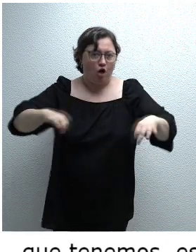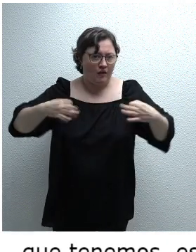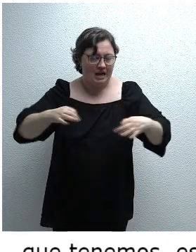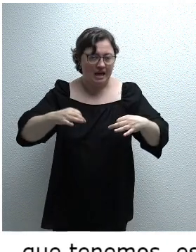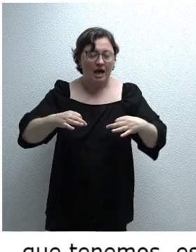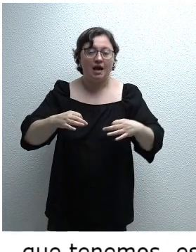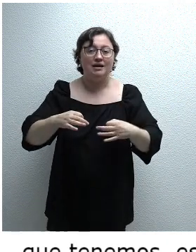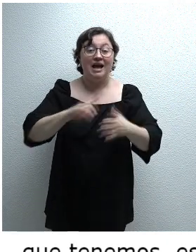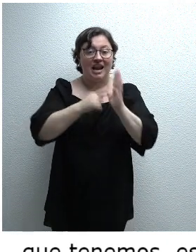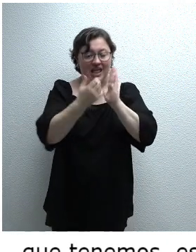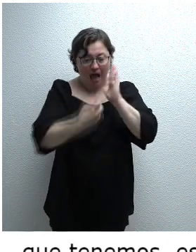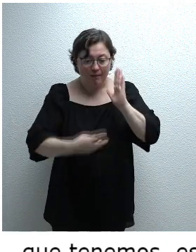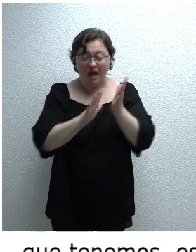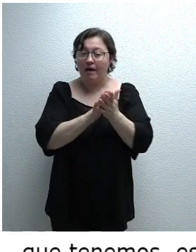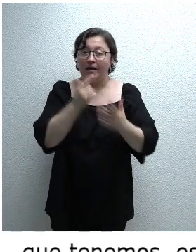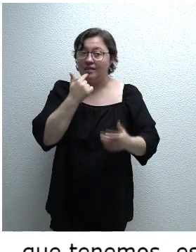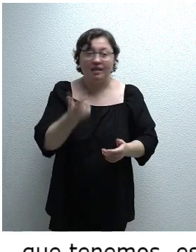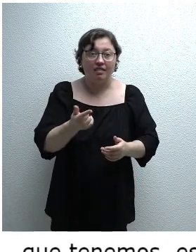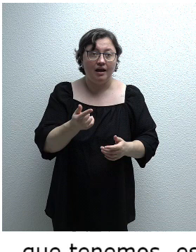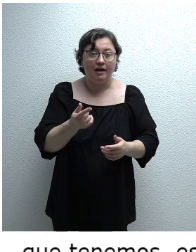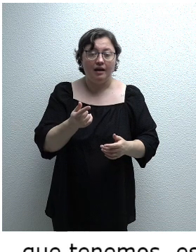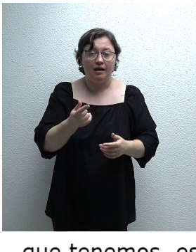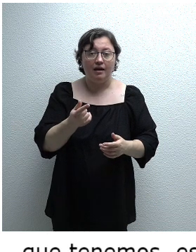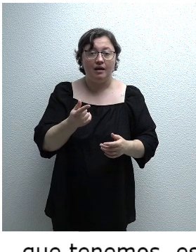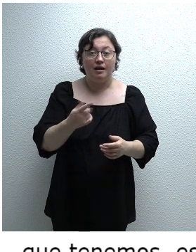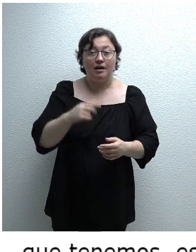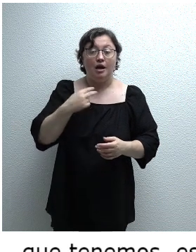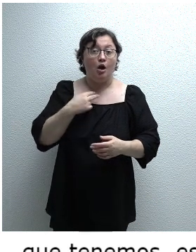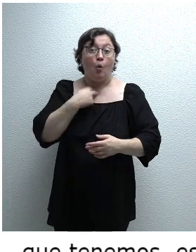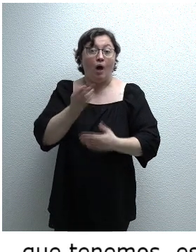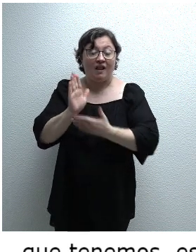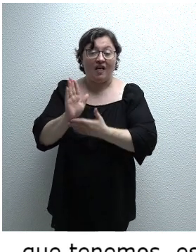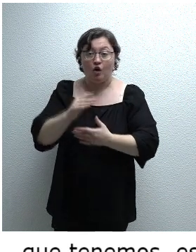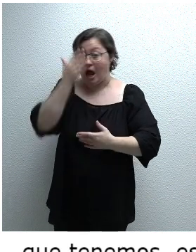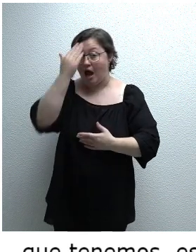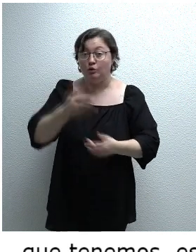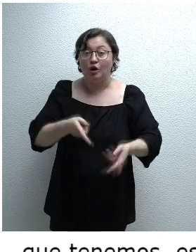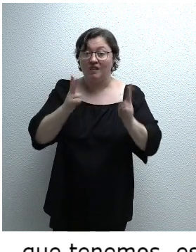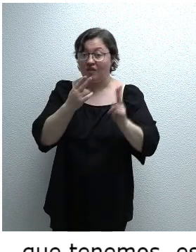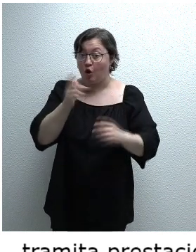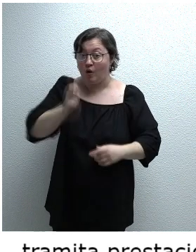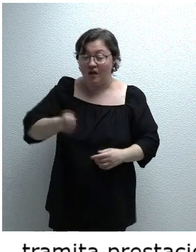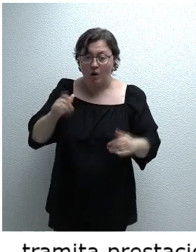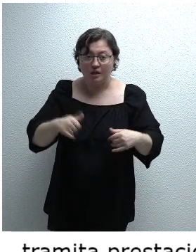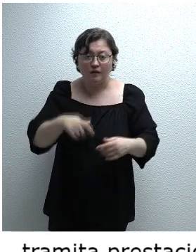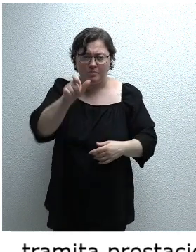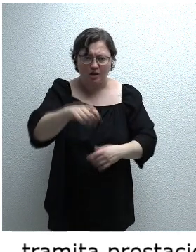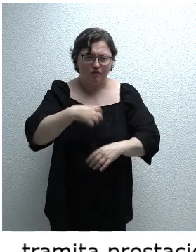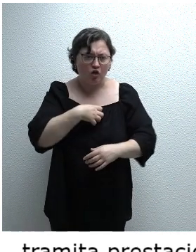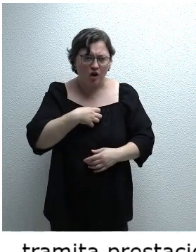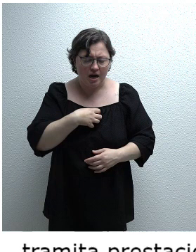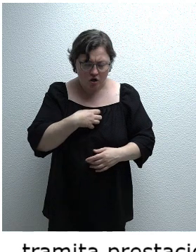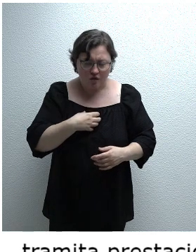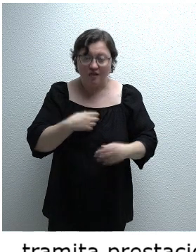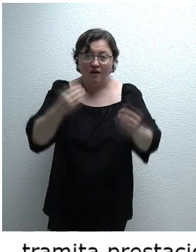forma ordinaria la ley dice que no necesita el guardador de hecho ninguna autorización judicial, pues esa persona tiene que estar formada